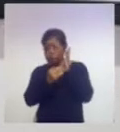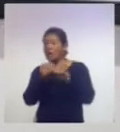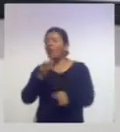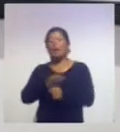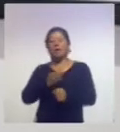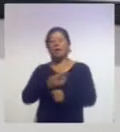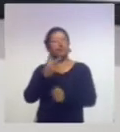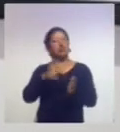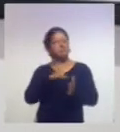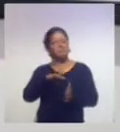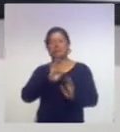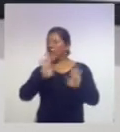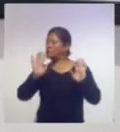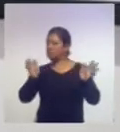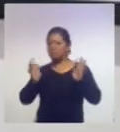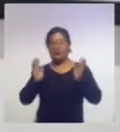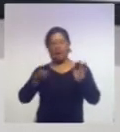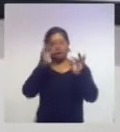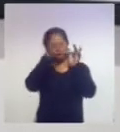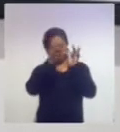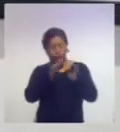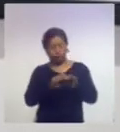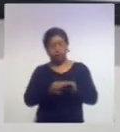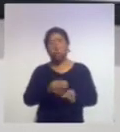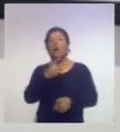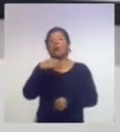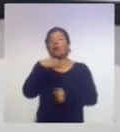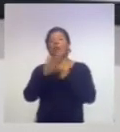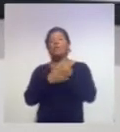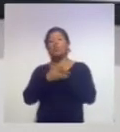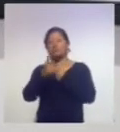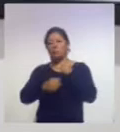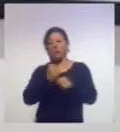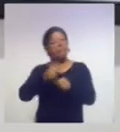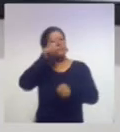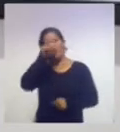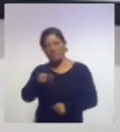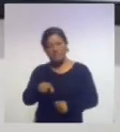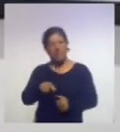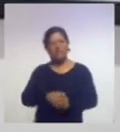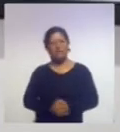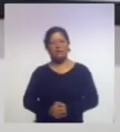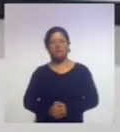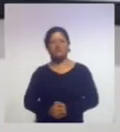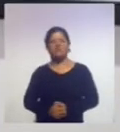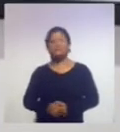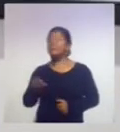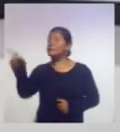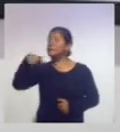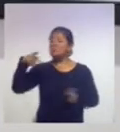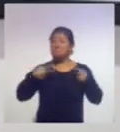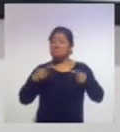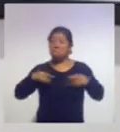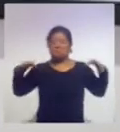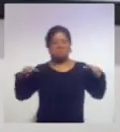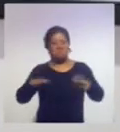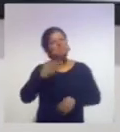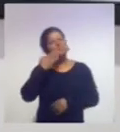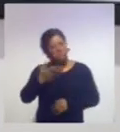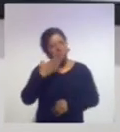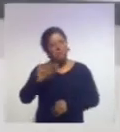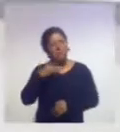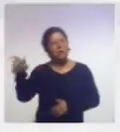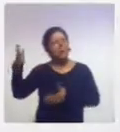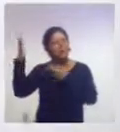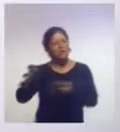y prácticamente todo el año que viene también. La respuesta de la gente ha sido buena, nos visita